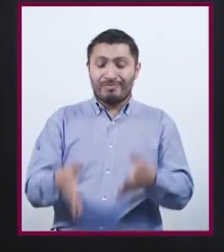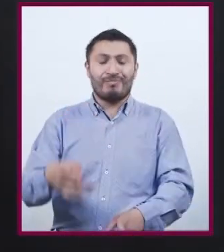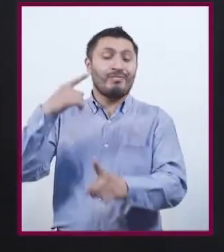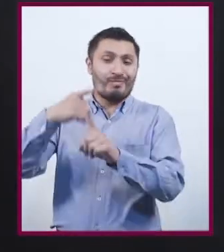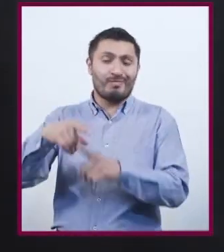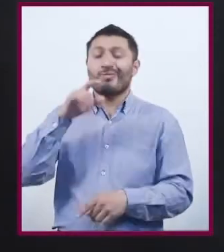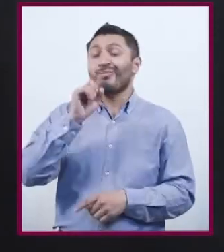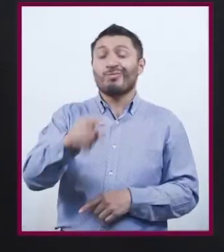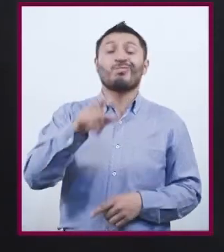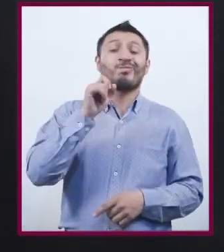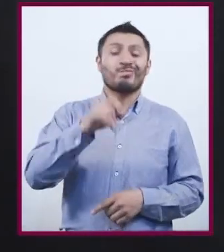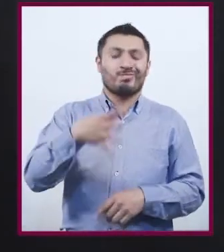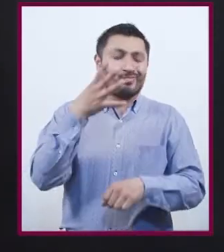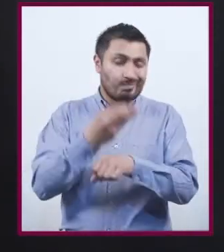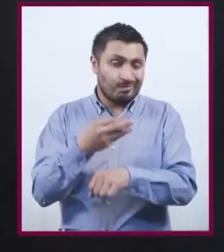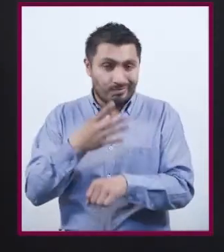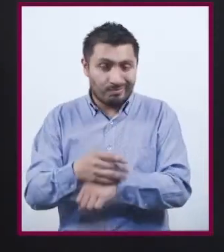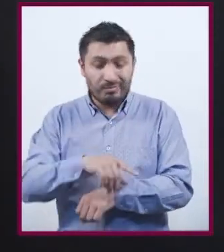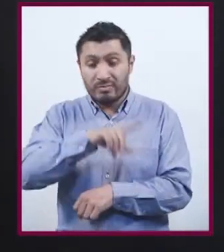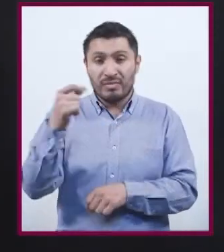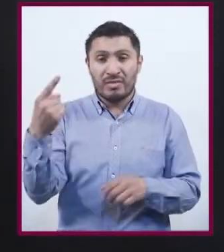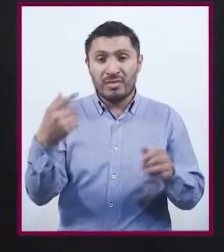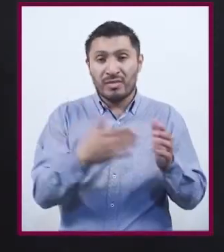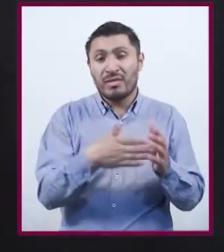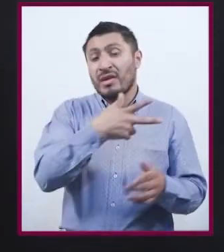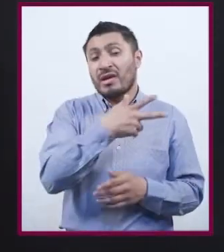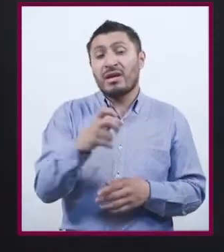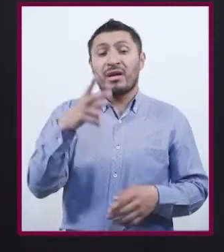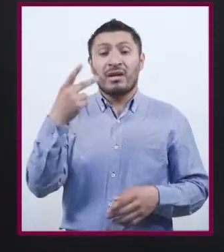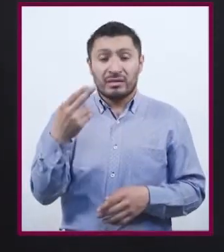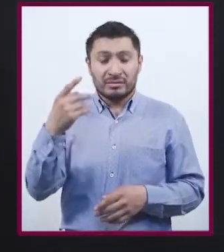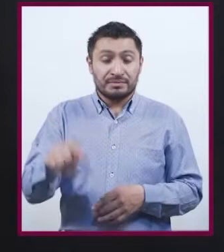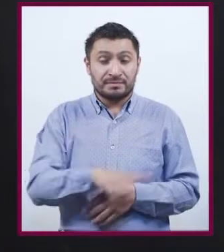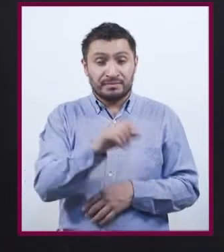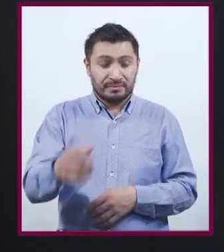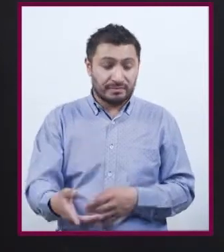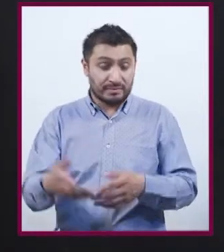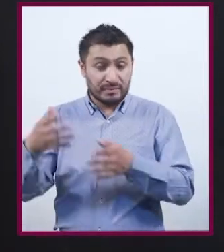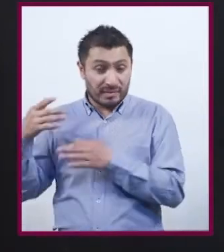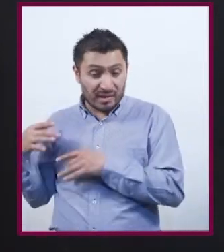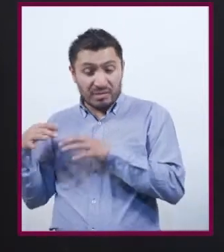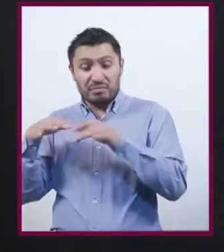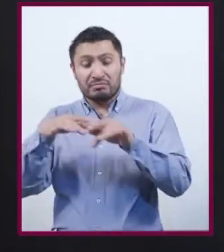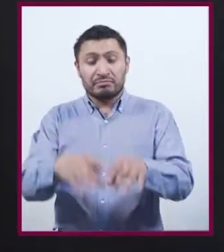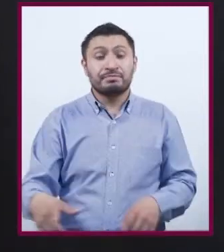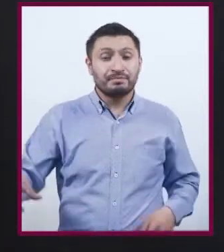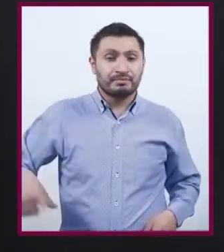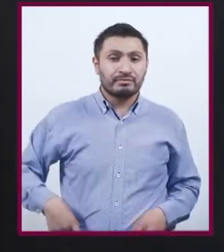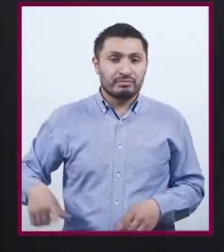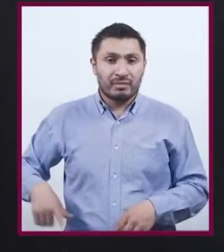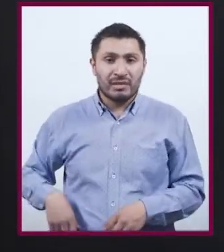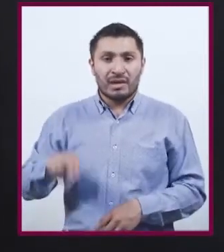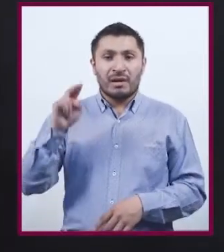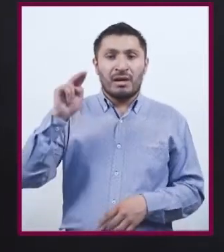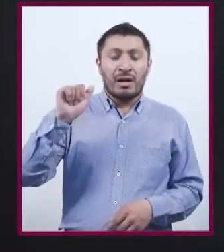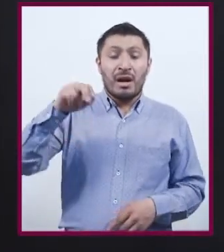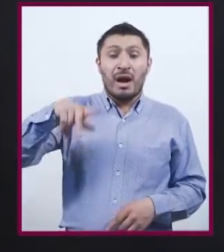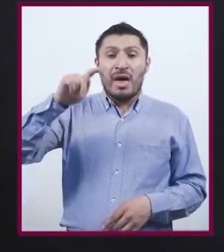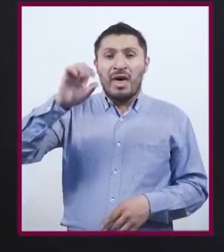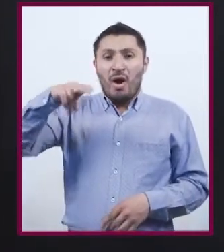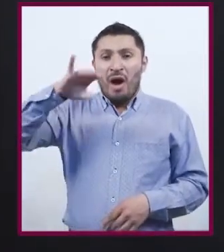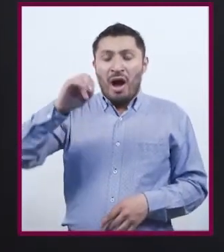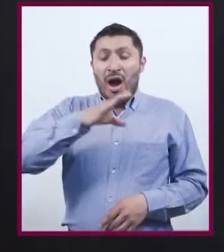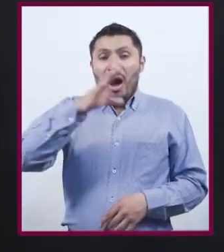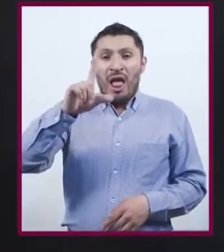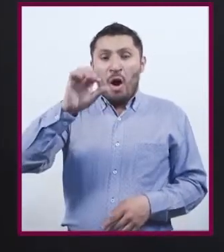se resolvió en 1825, tras la intervención del gobernador interino Antonio López de Santa Anna, quien